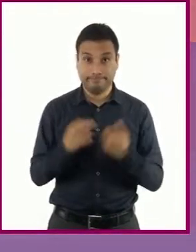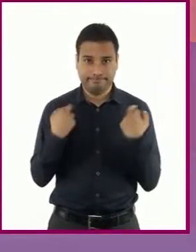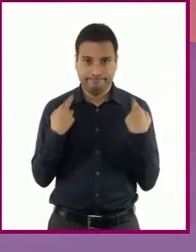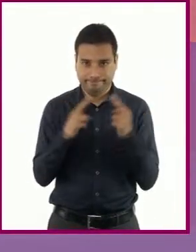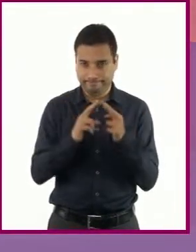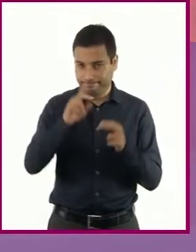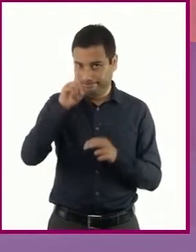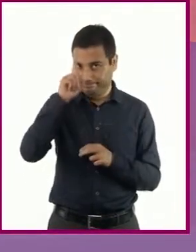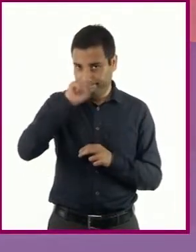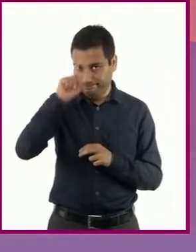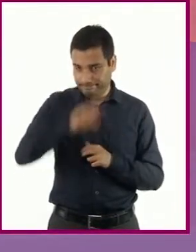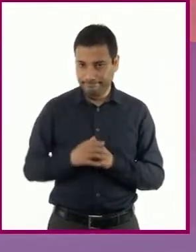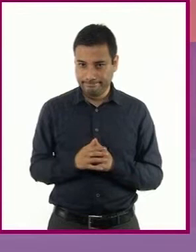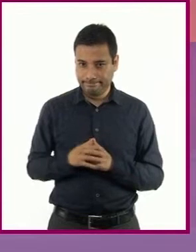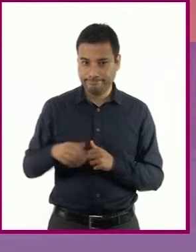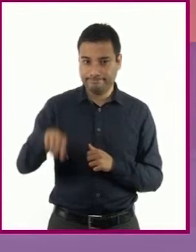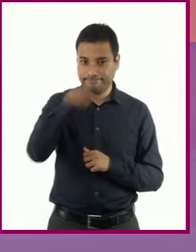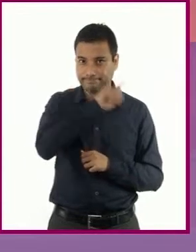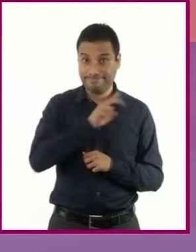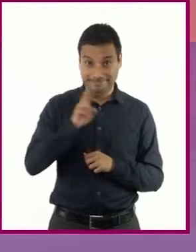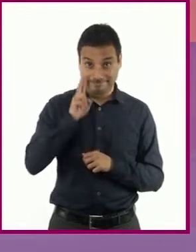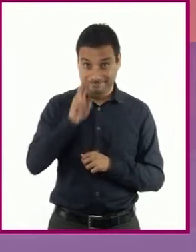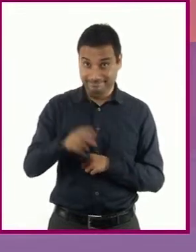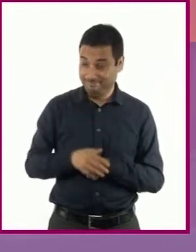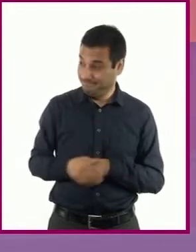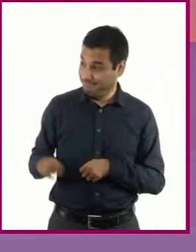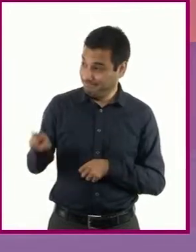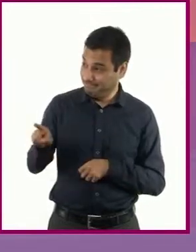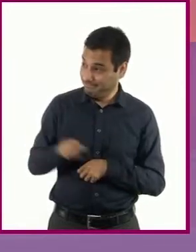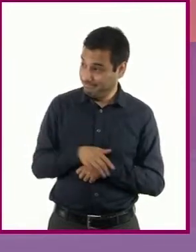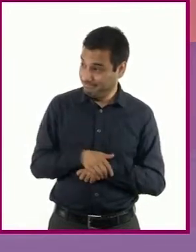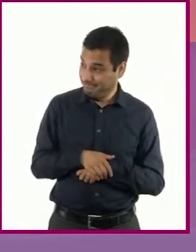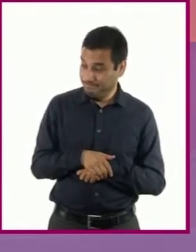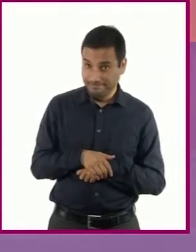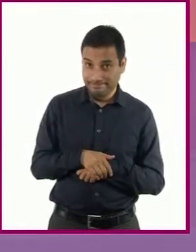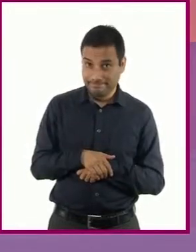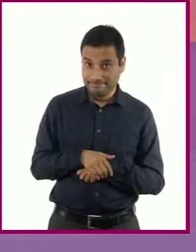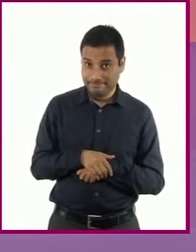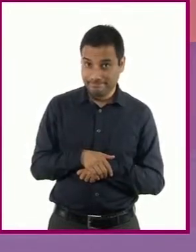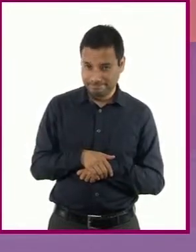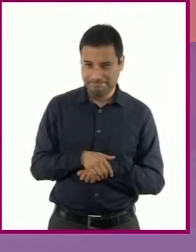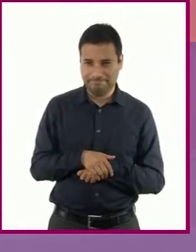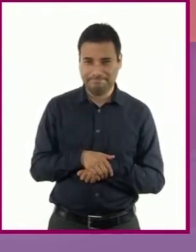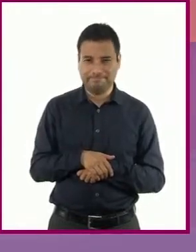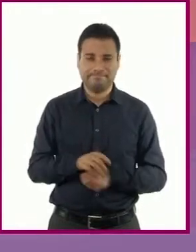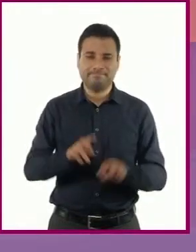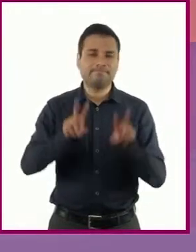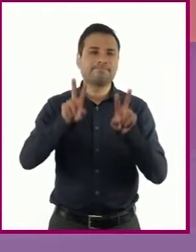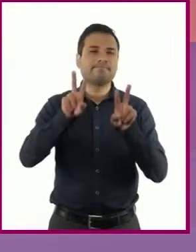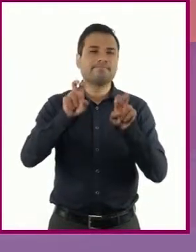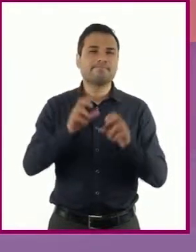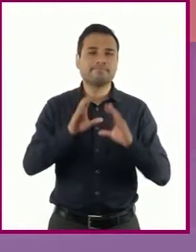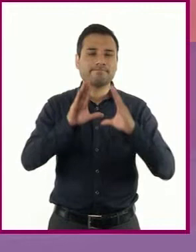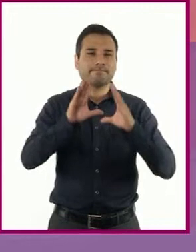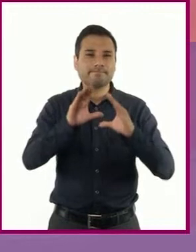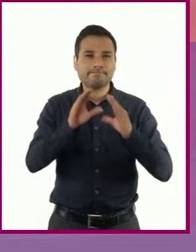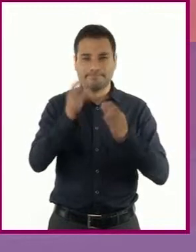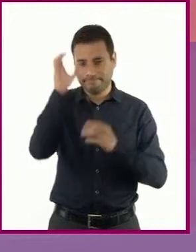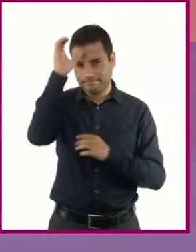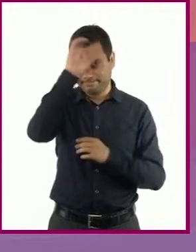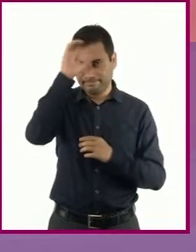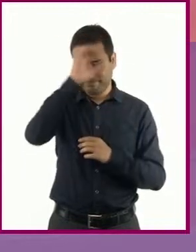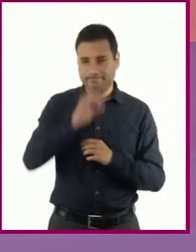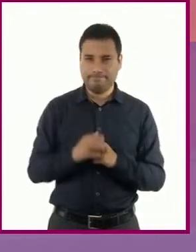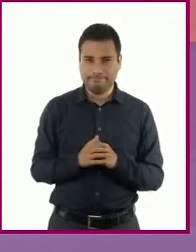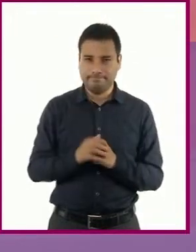los invitamos a consultar el trabajo de grado para Magíster en Enseñanza de las Ciencias Exactas y Naturales por la